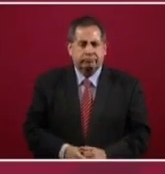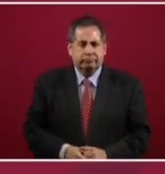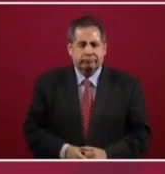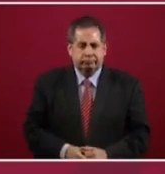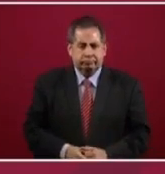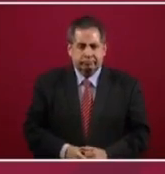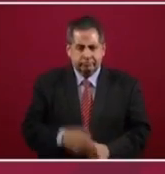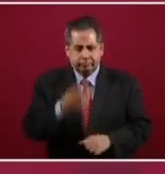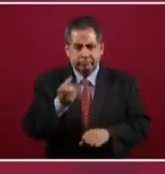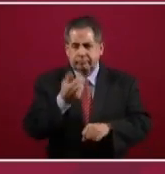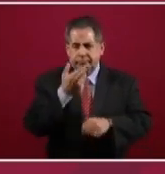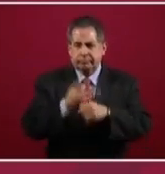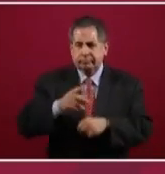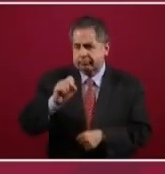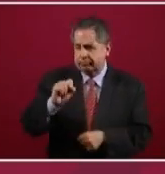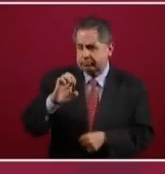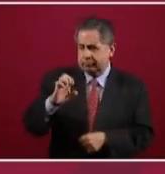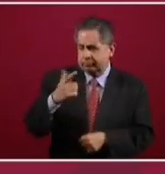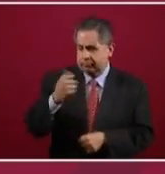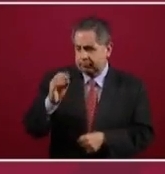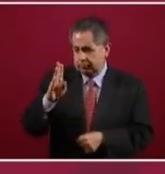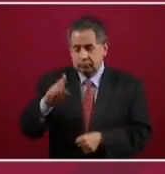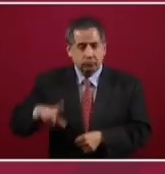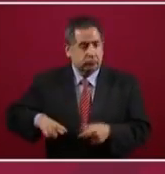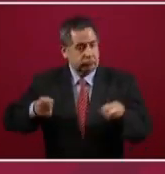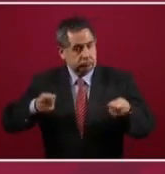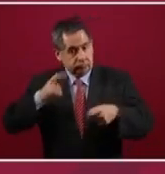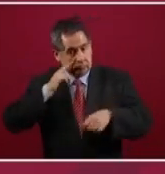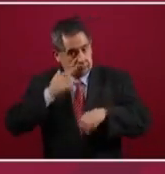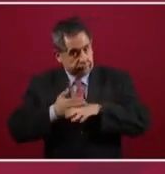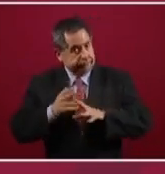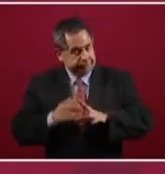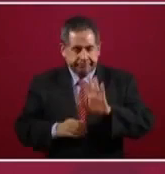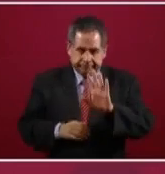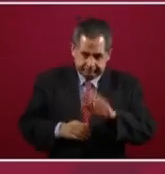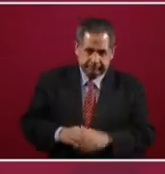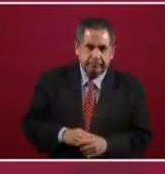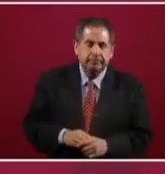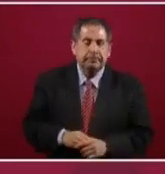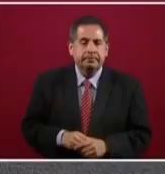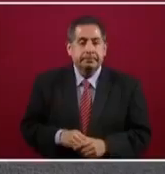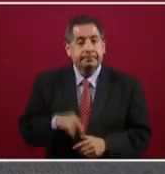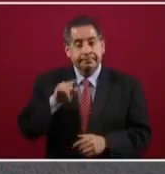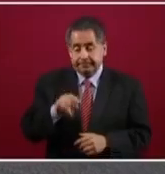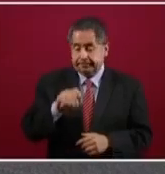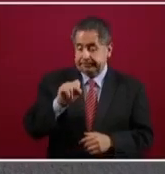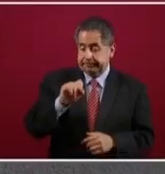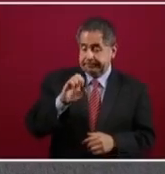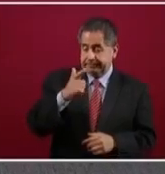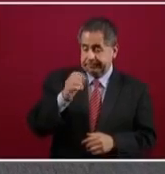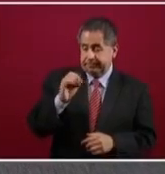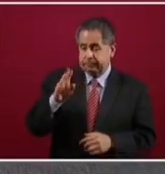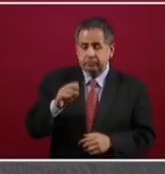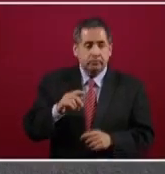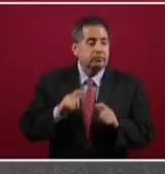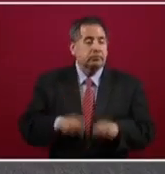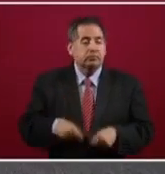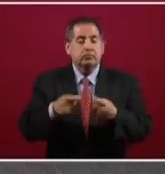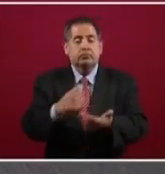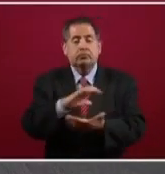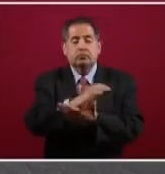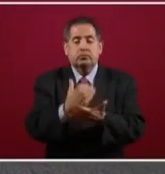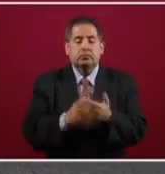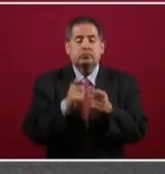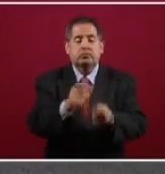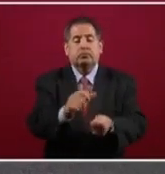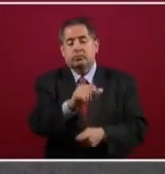La Secretaría de Gobernación. Pues resulta que la Secretaría de Gobernación contrataba